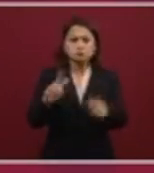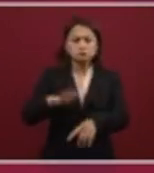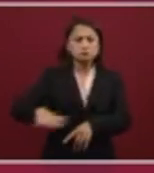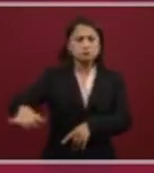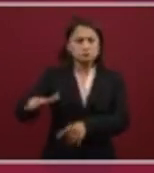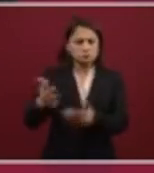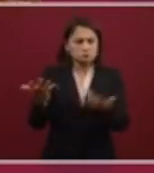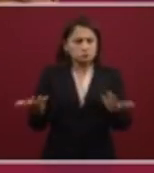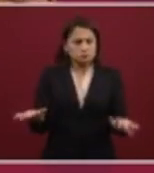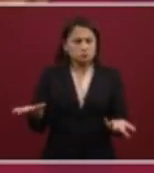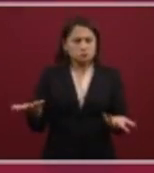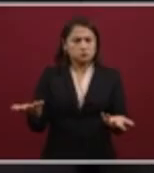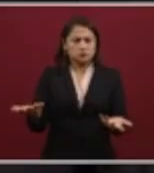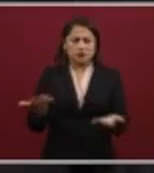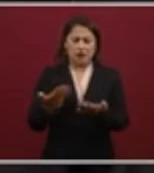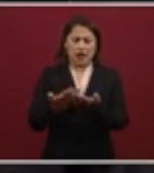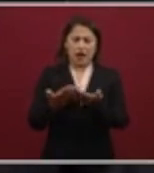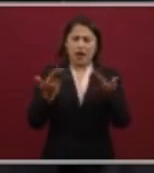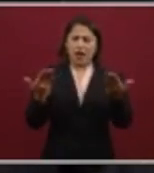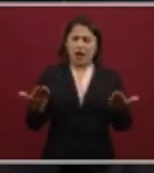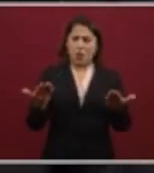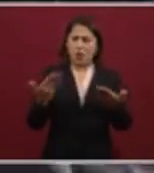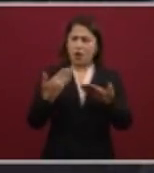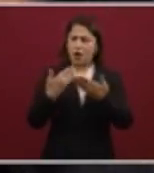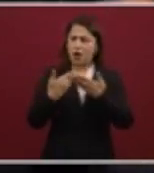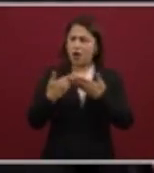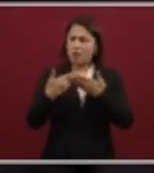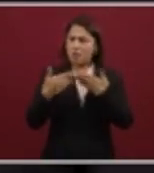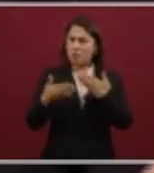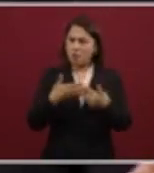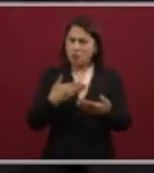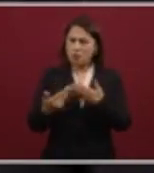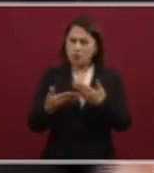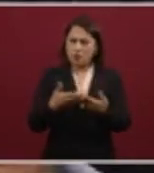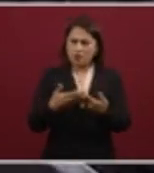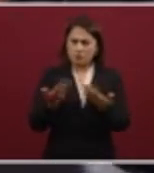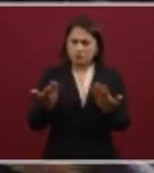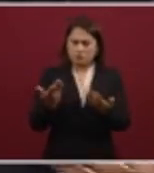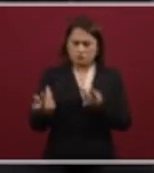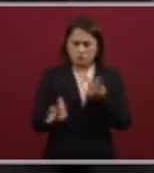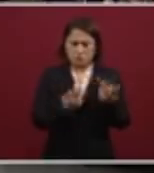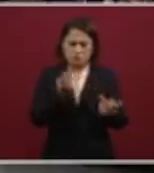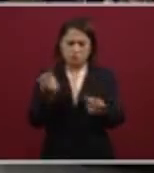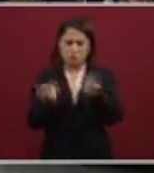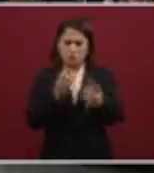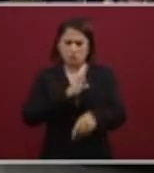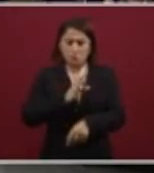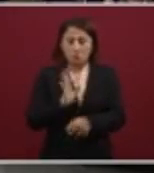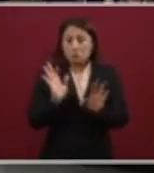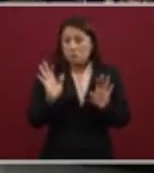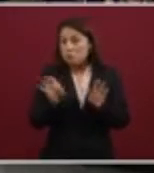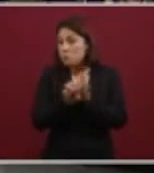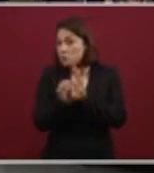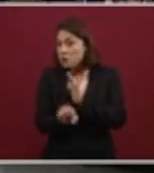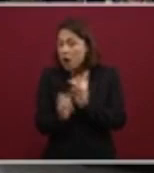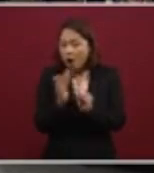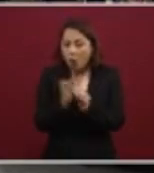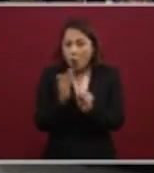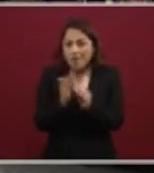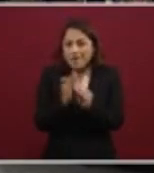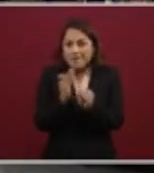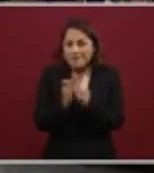maneras de hacer una consulta. Aquí mismo podríamos recoger